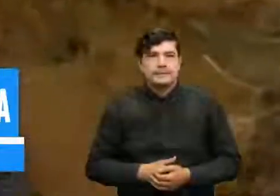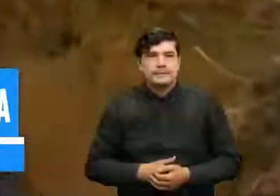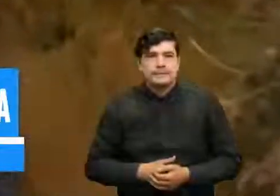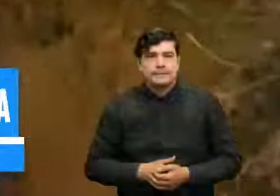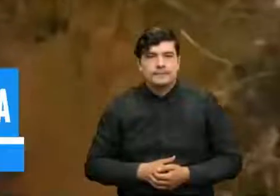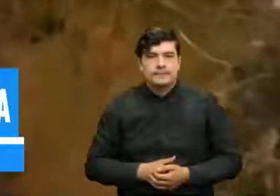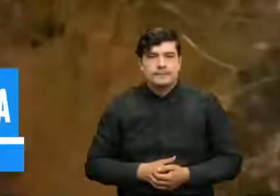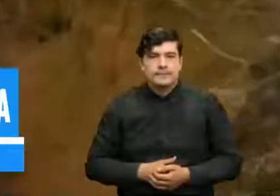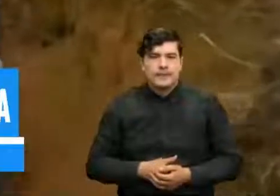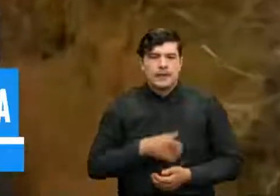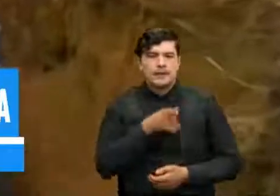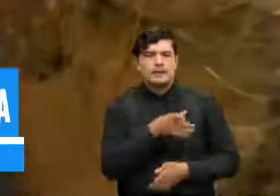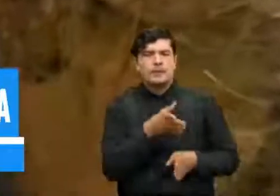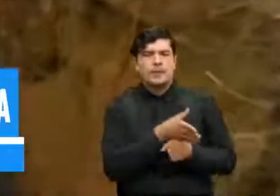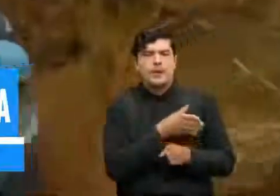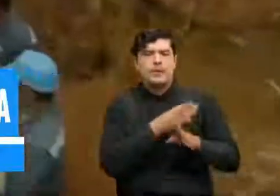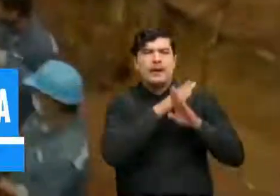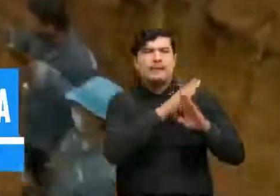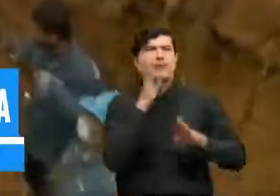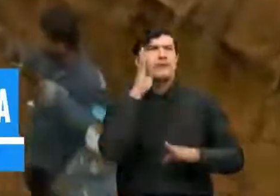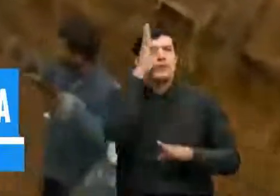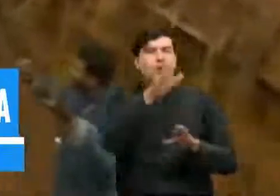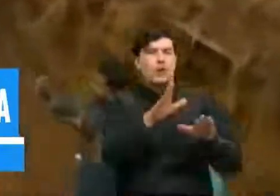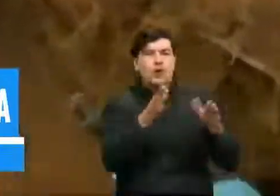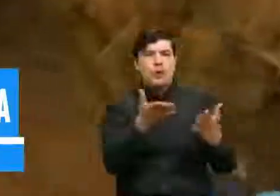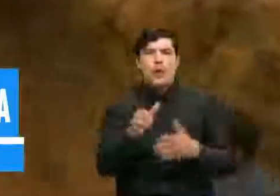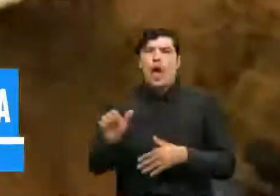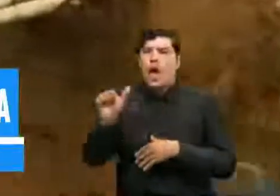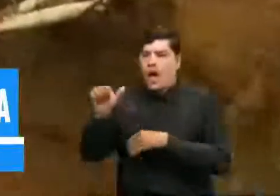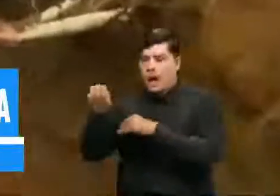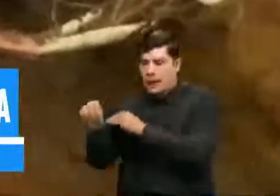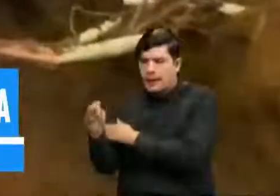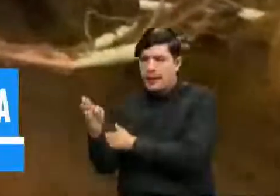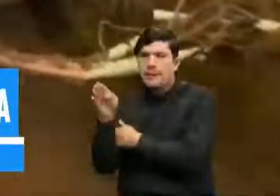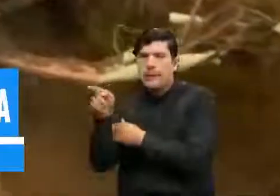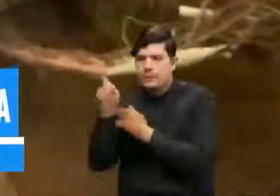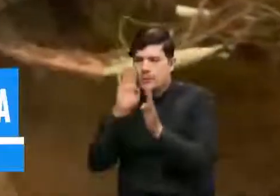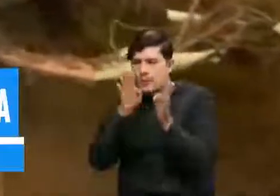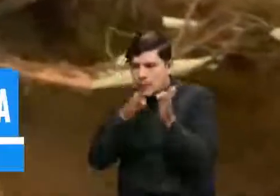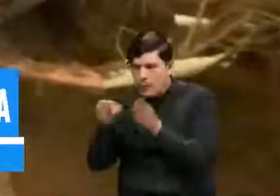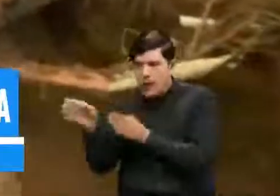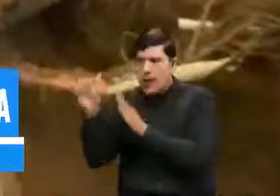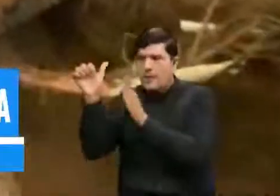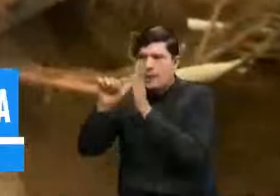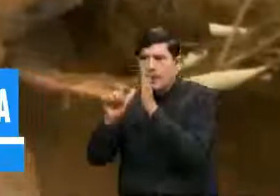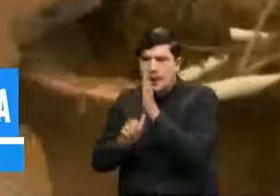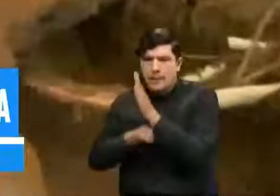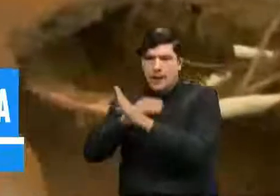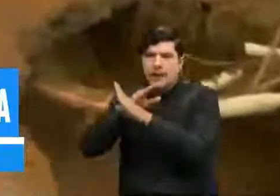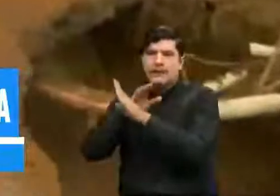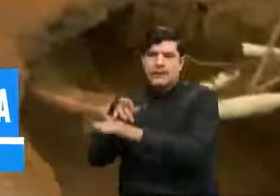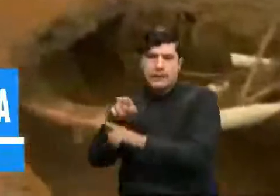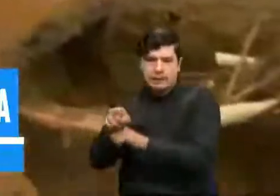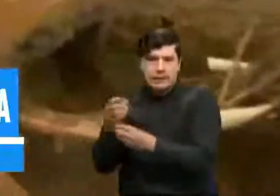pues el acueducto tiene una serie de planes y programas de mantenimiento preventivo para evitar que sean reiteradas estos fallos.